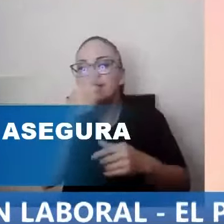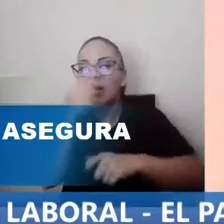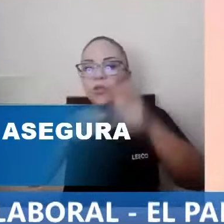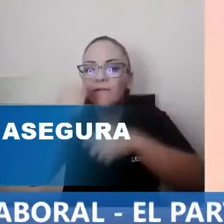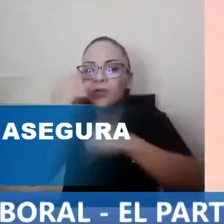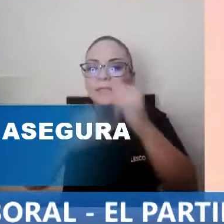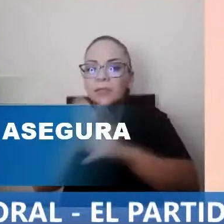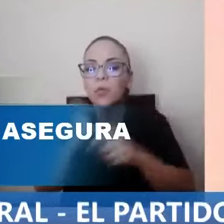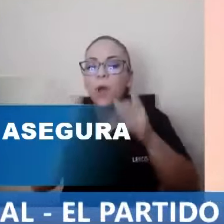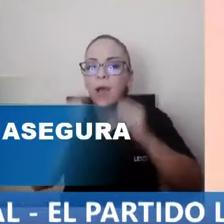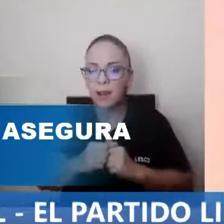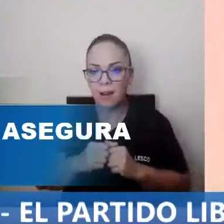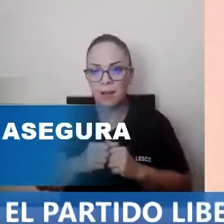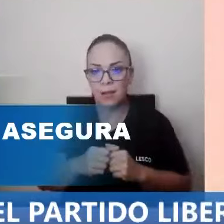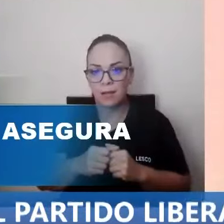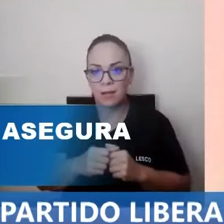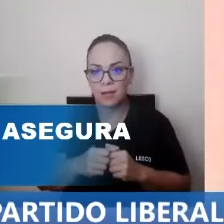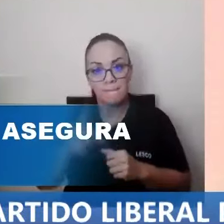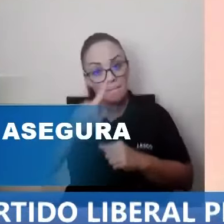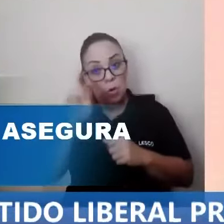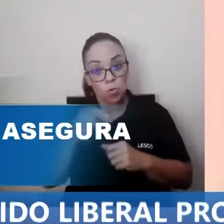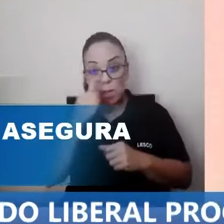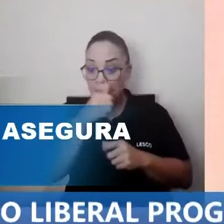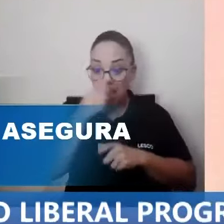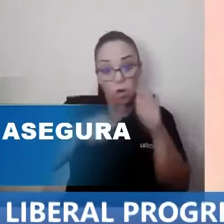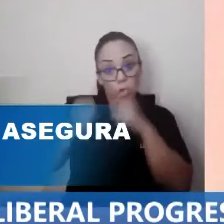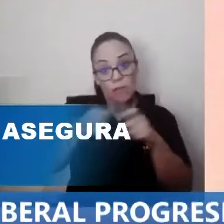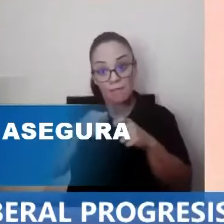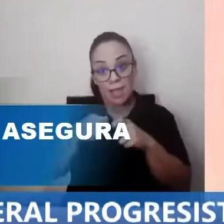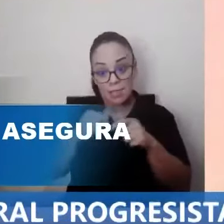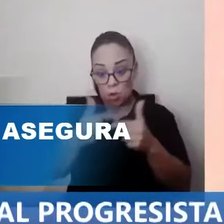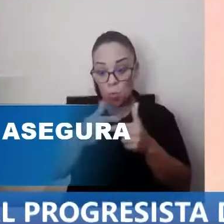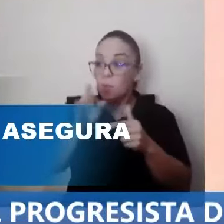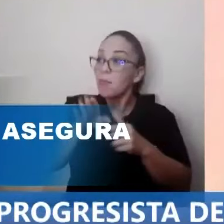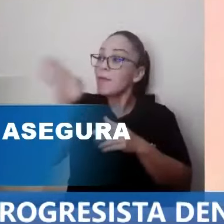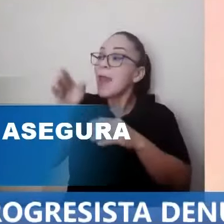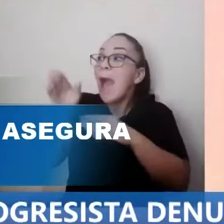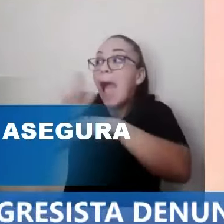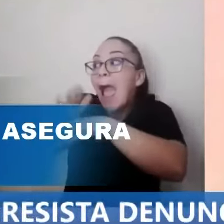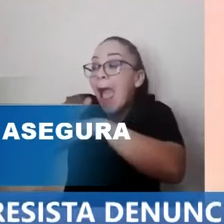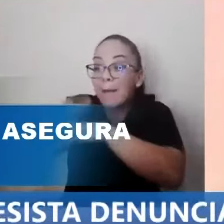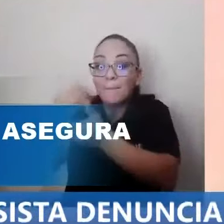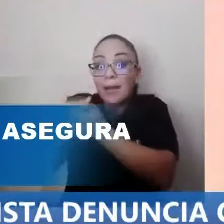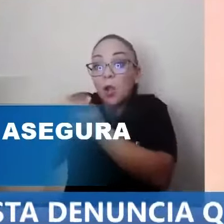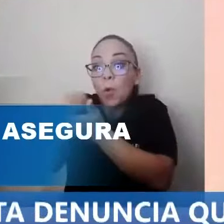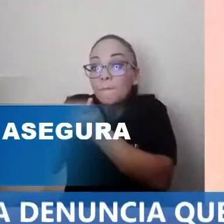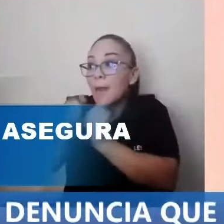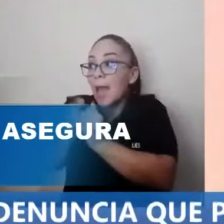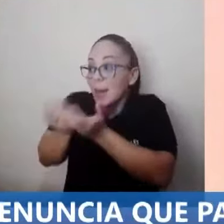que irle a pedir permiso a alguien para hacer una licitación de compra de botes,